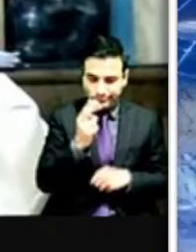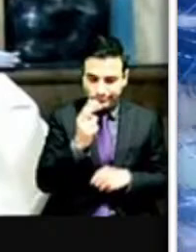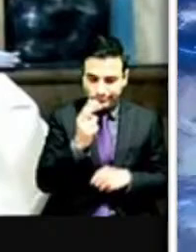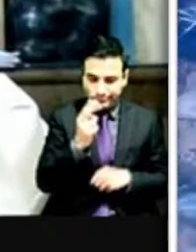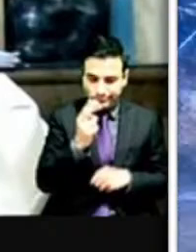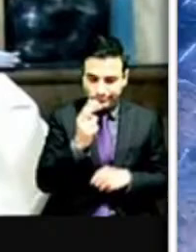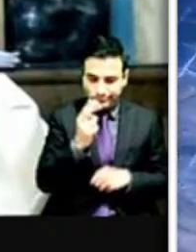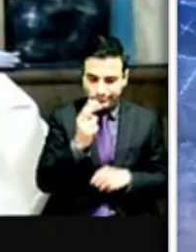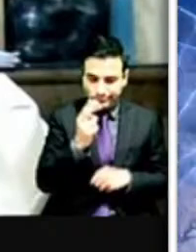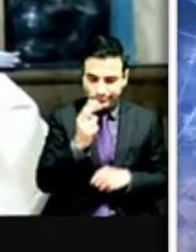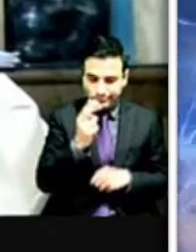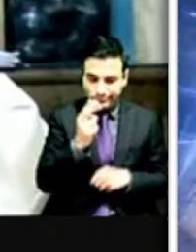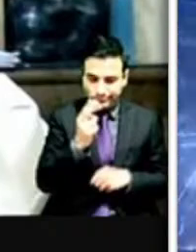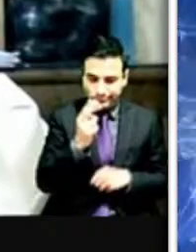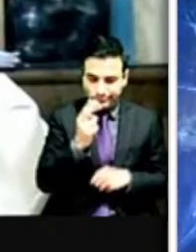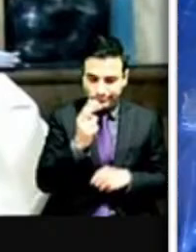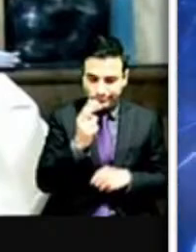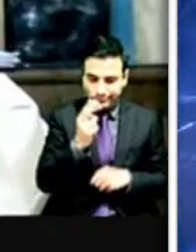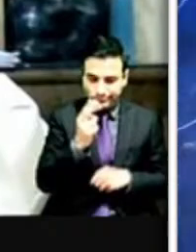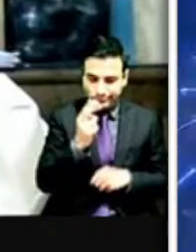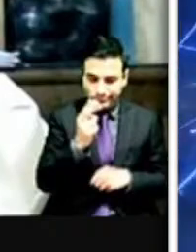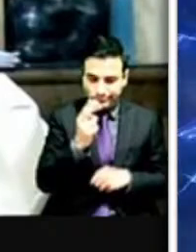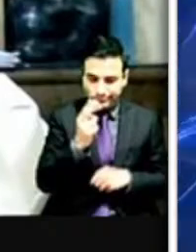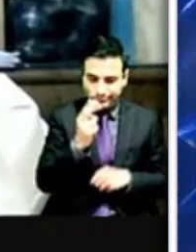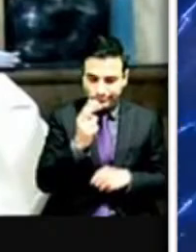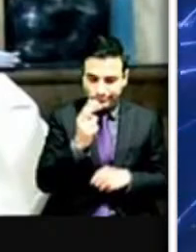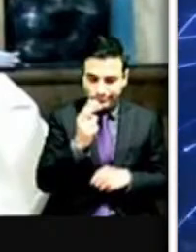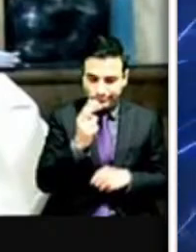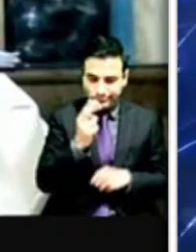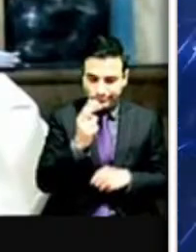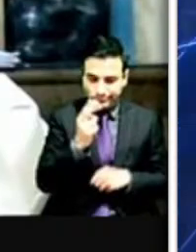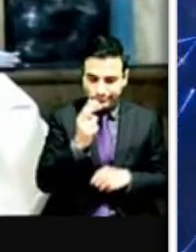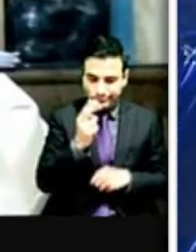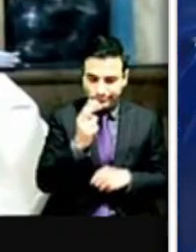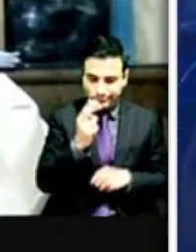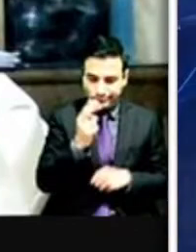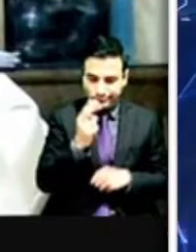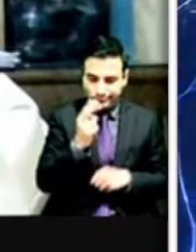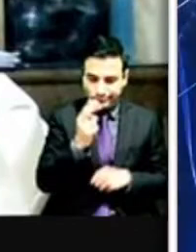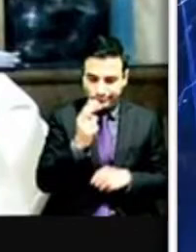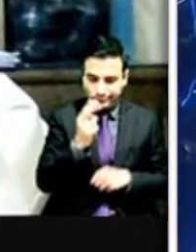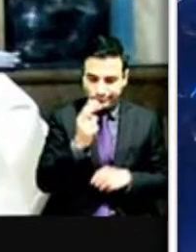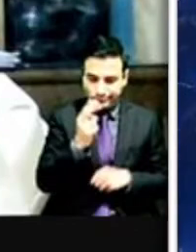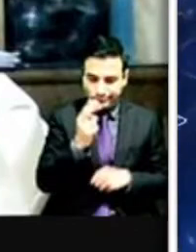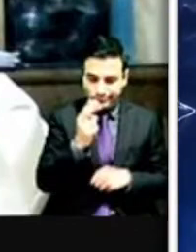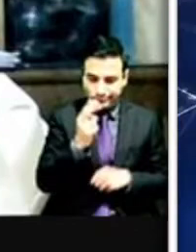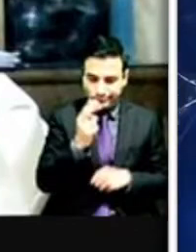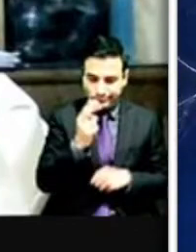Carla Humphrey. Tenemos, o sea, no es opcional, tenemos que llevar